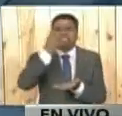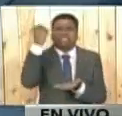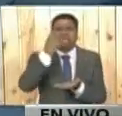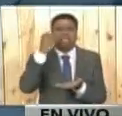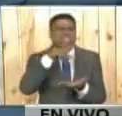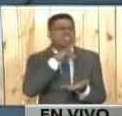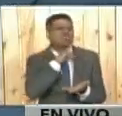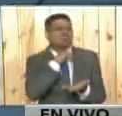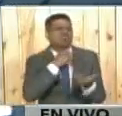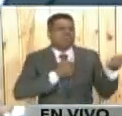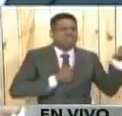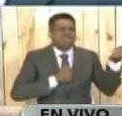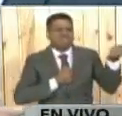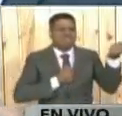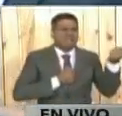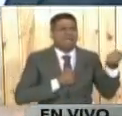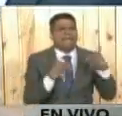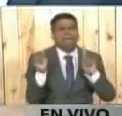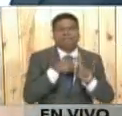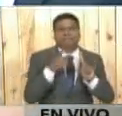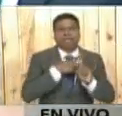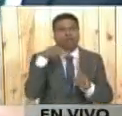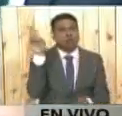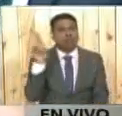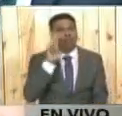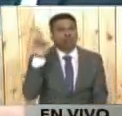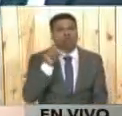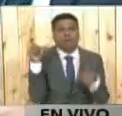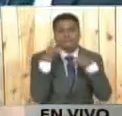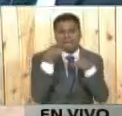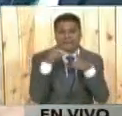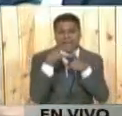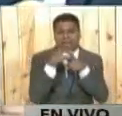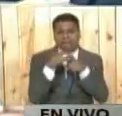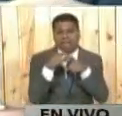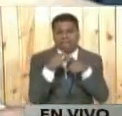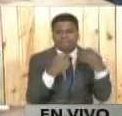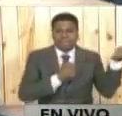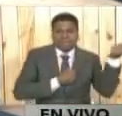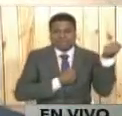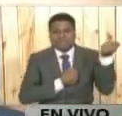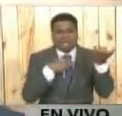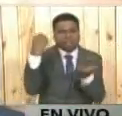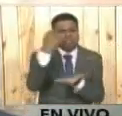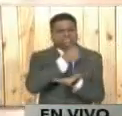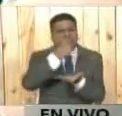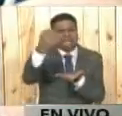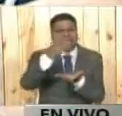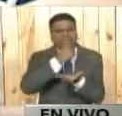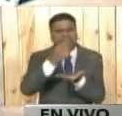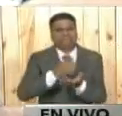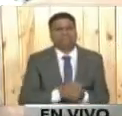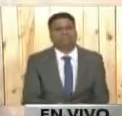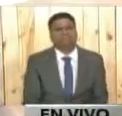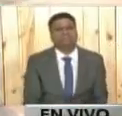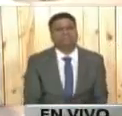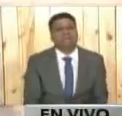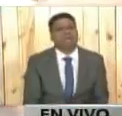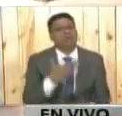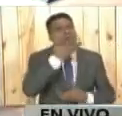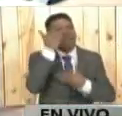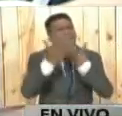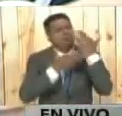Ajá. Y él dice que quizás el primero que utilizó la palabra salsa fue en una